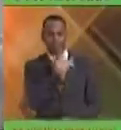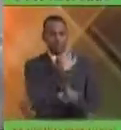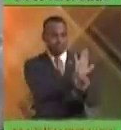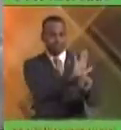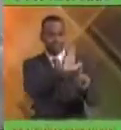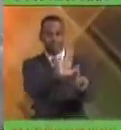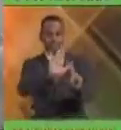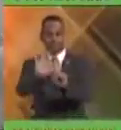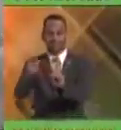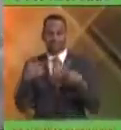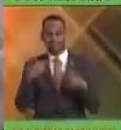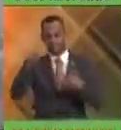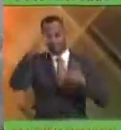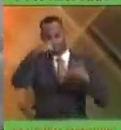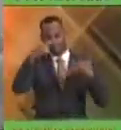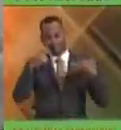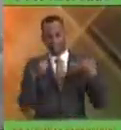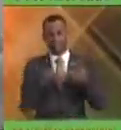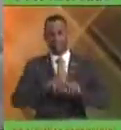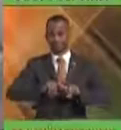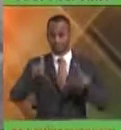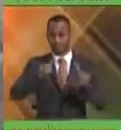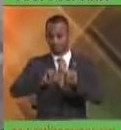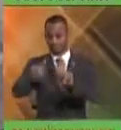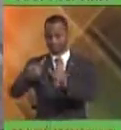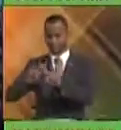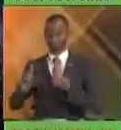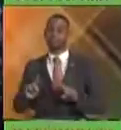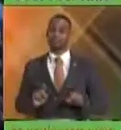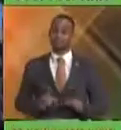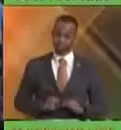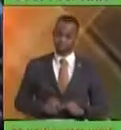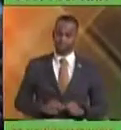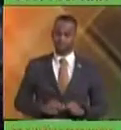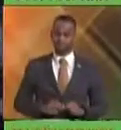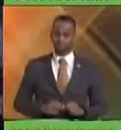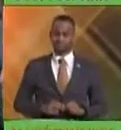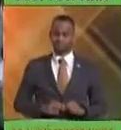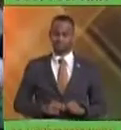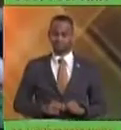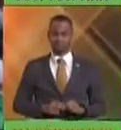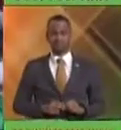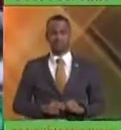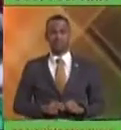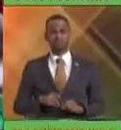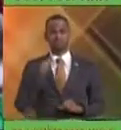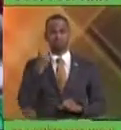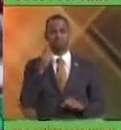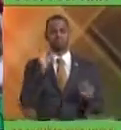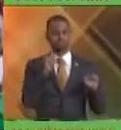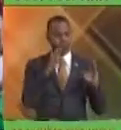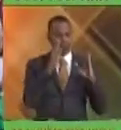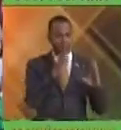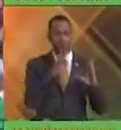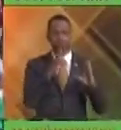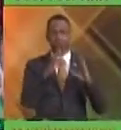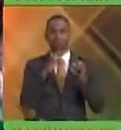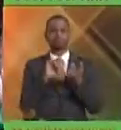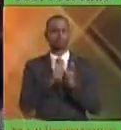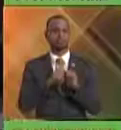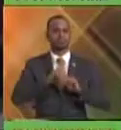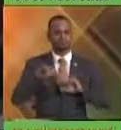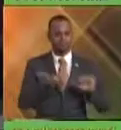cada uno de esos grupos que son muy diversos tiene unas necesidades específicas que entonces pueden ser atendidas a través de prácticas